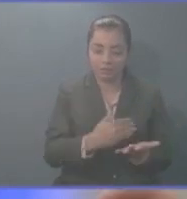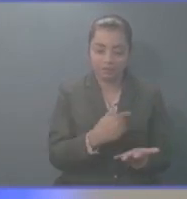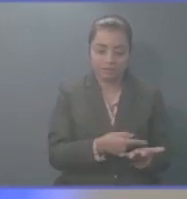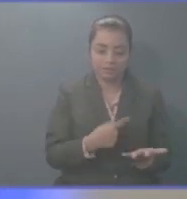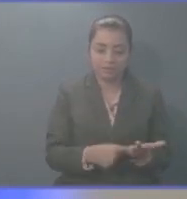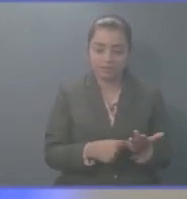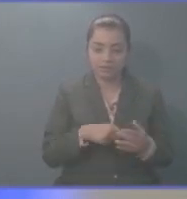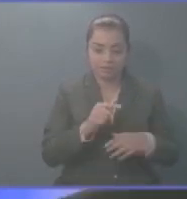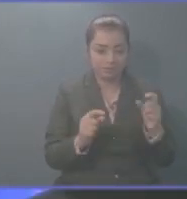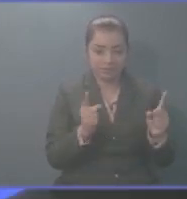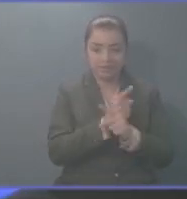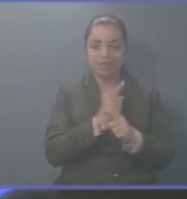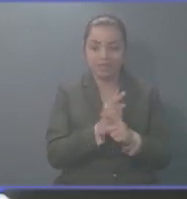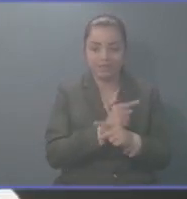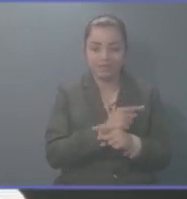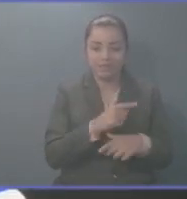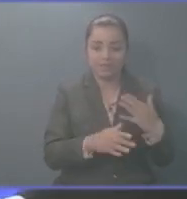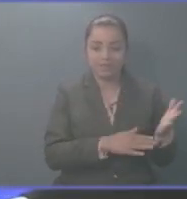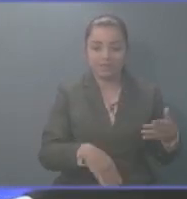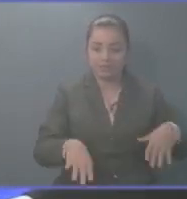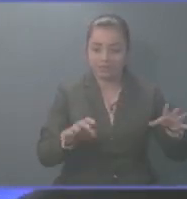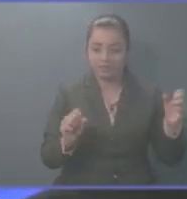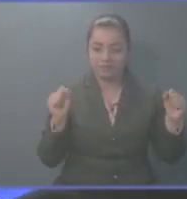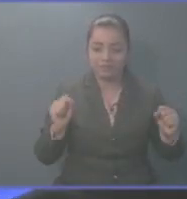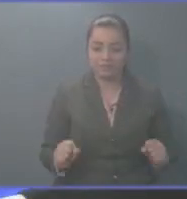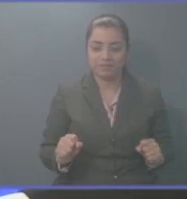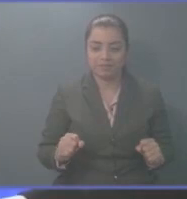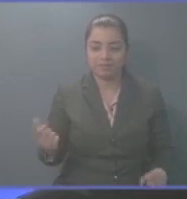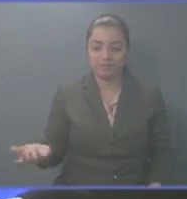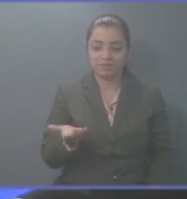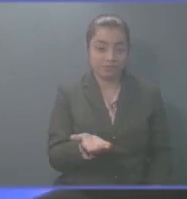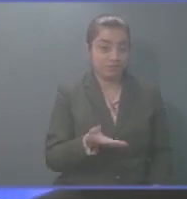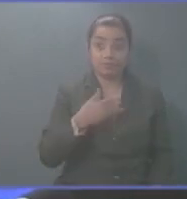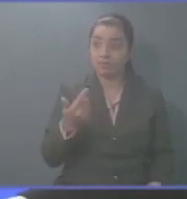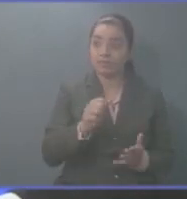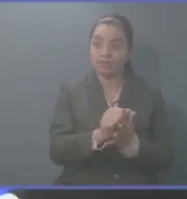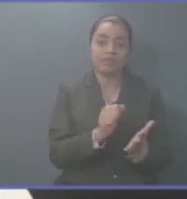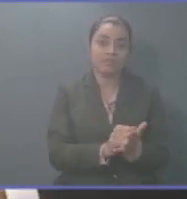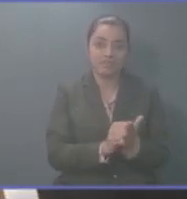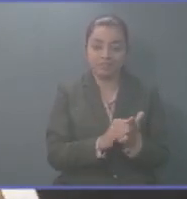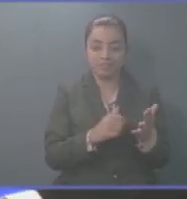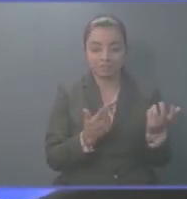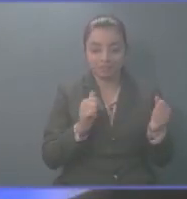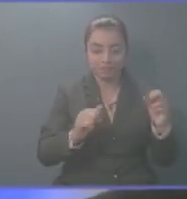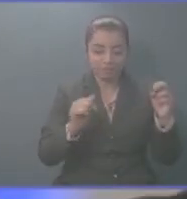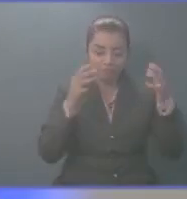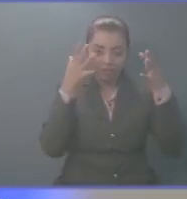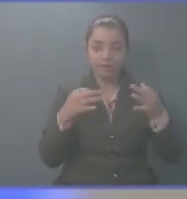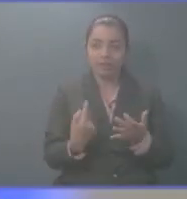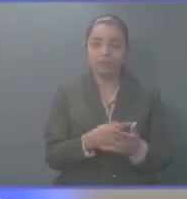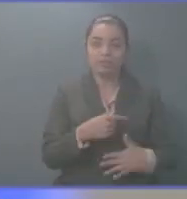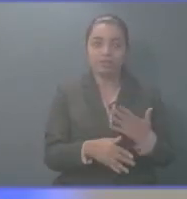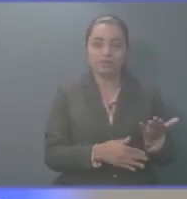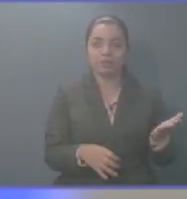ir cambiando, poniéndote en los zapatos y decís, aquí creo que lo vas a beneficiar, aquí creo que lo vas a afectar. La toma de decisiones es